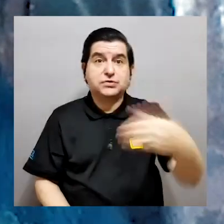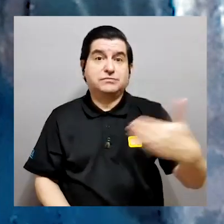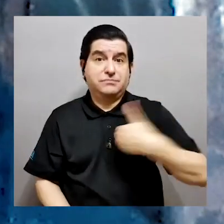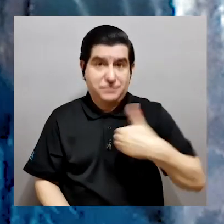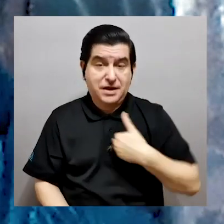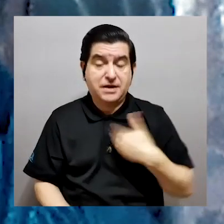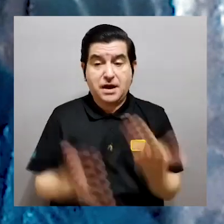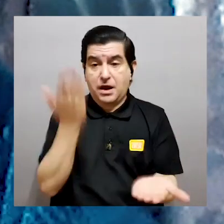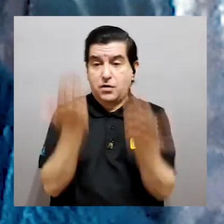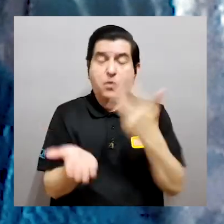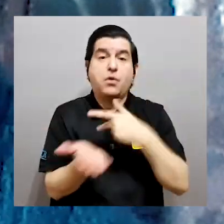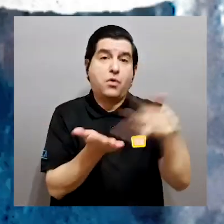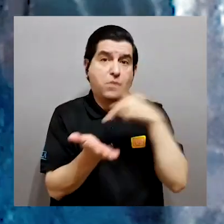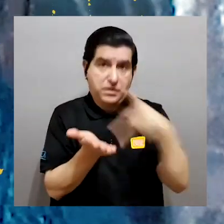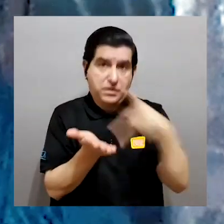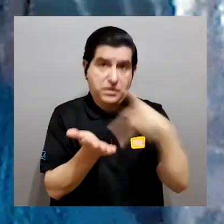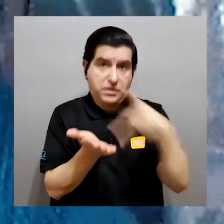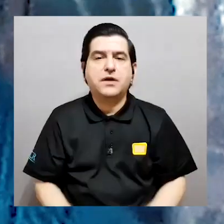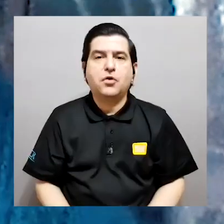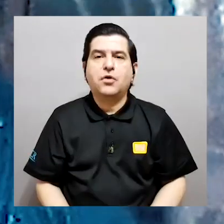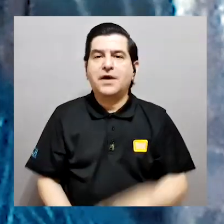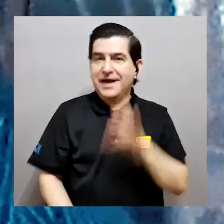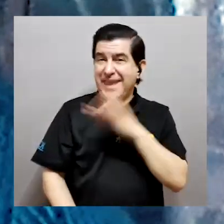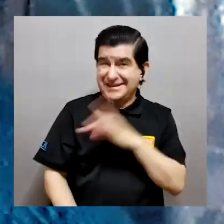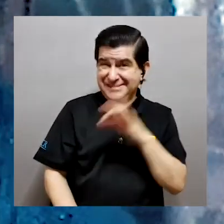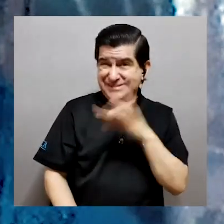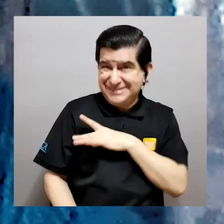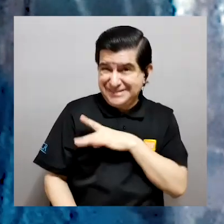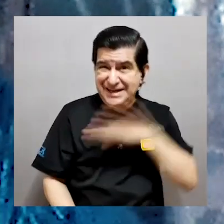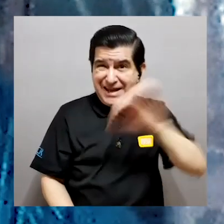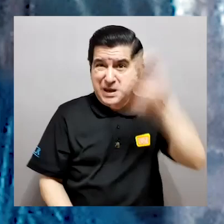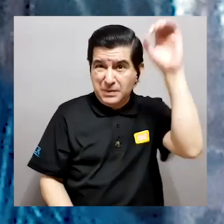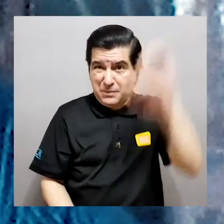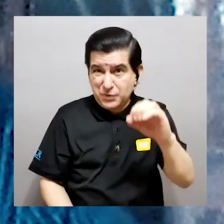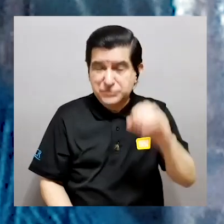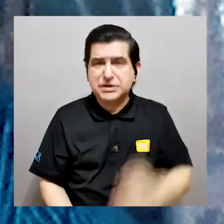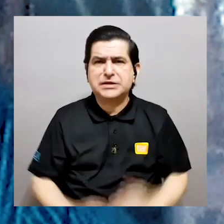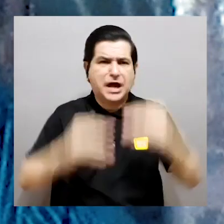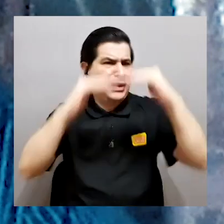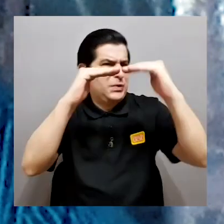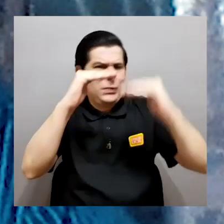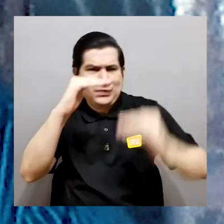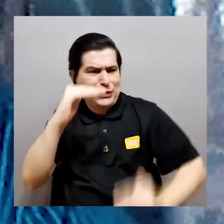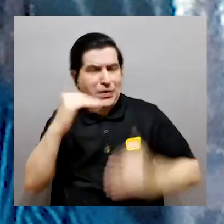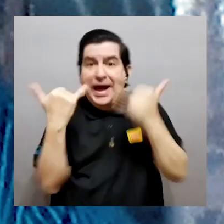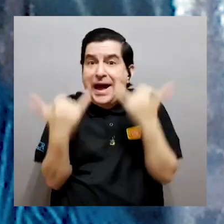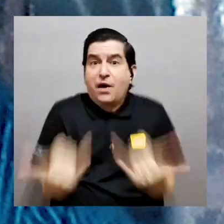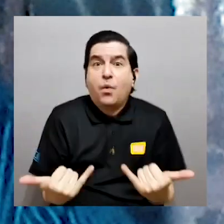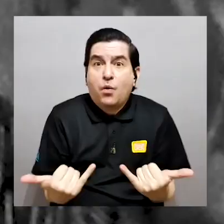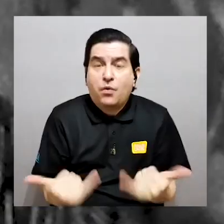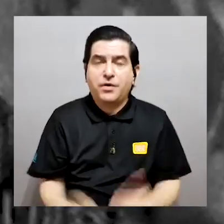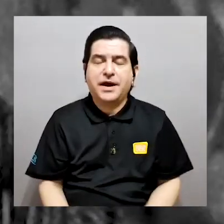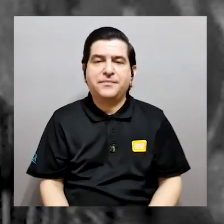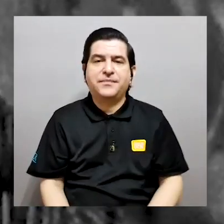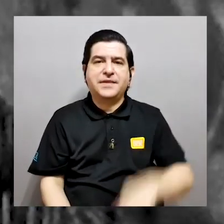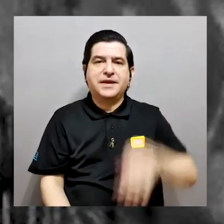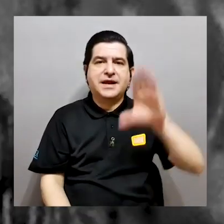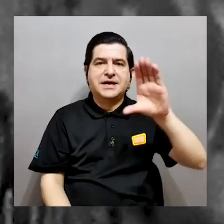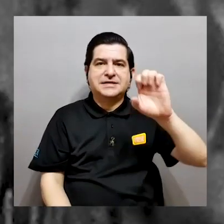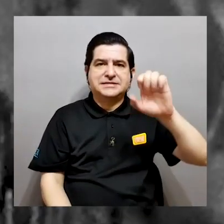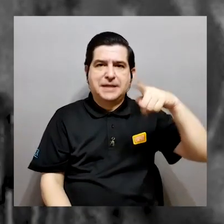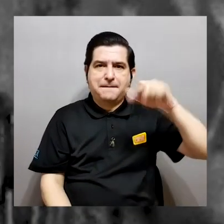va a quedar comparado con el salario. Entonces, vean que en Chile ese porcentaje es bastante bajo en estos momentos. La